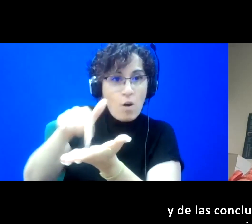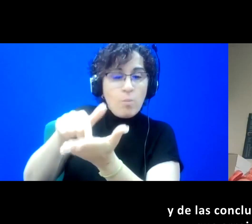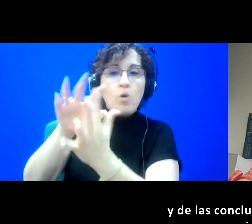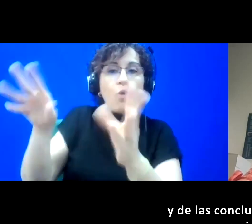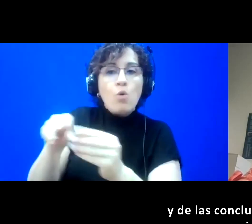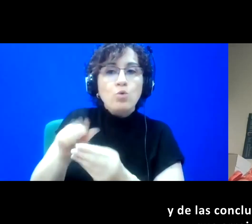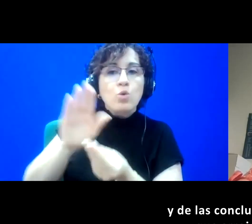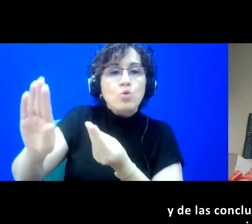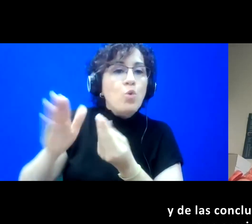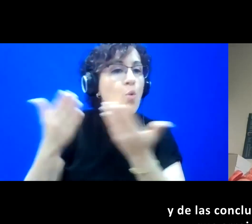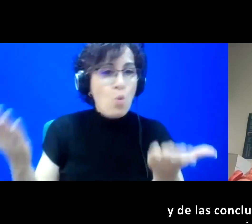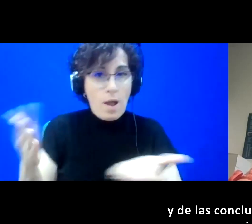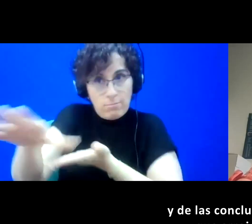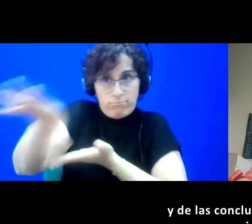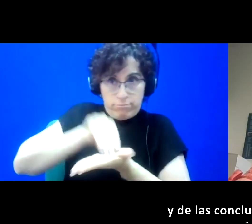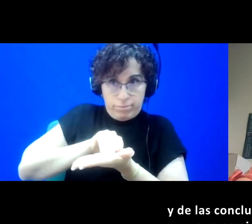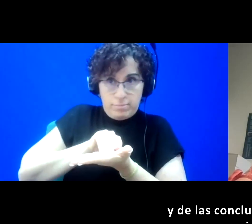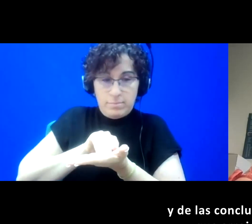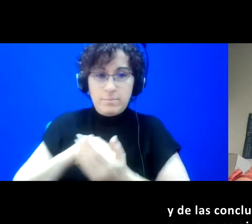que arroja.